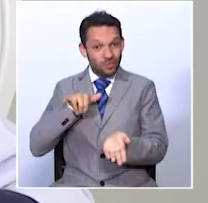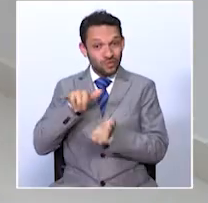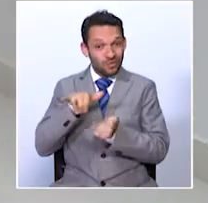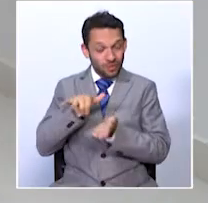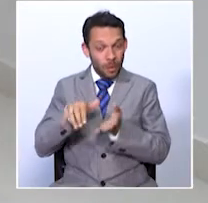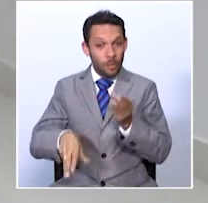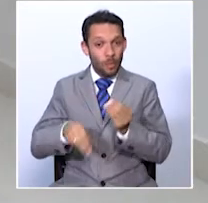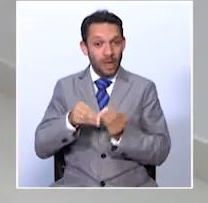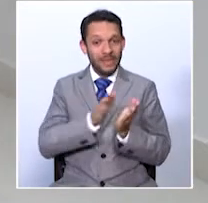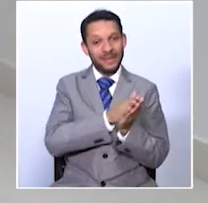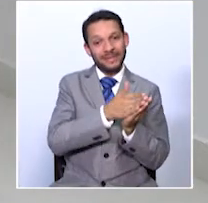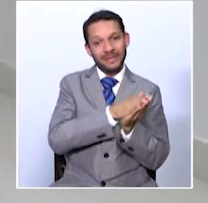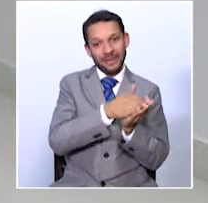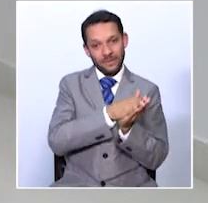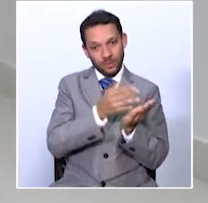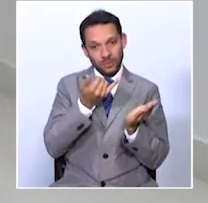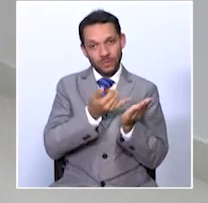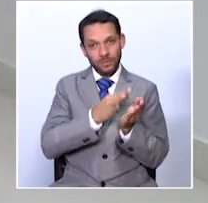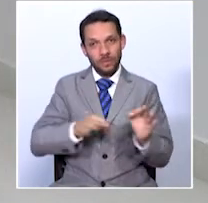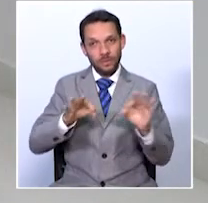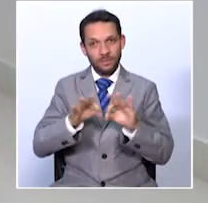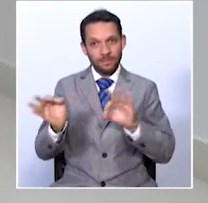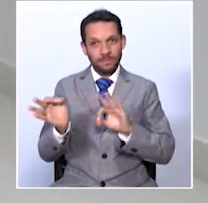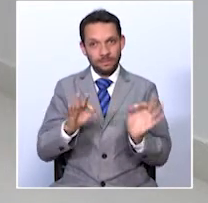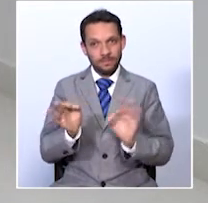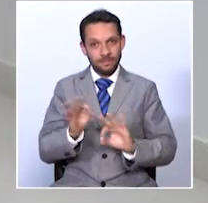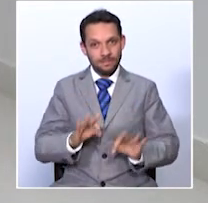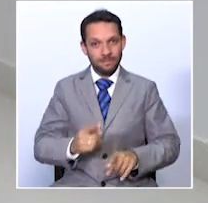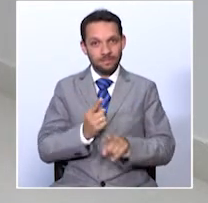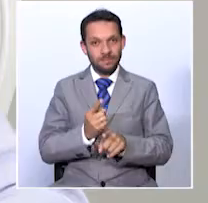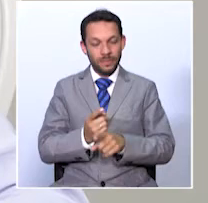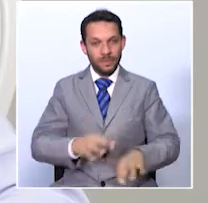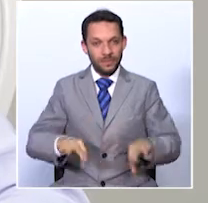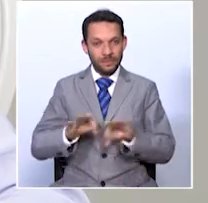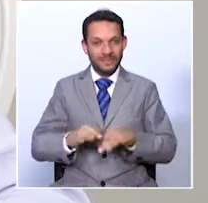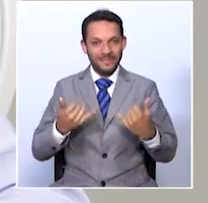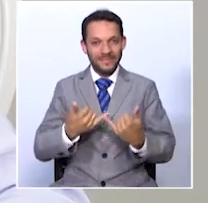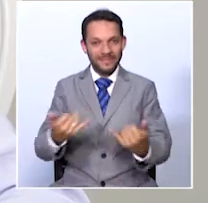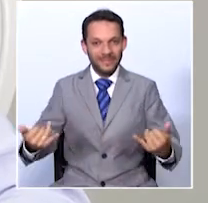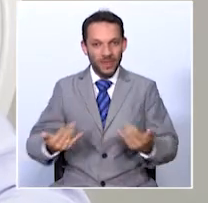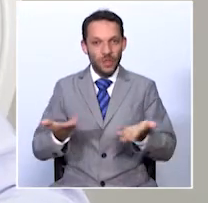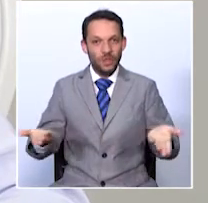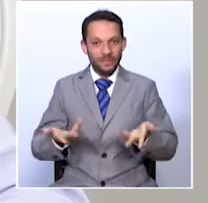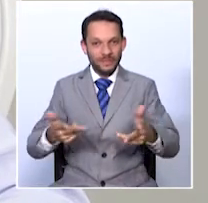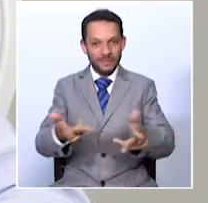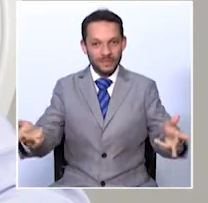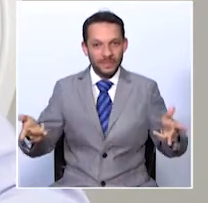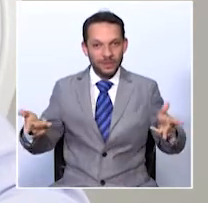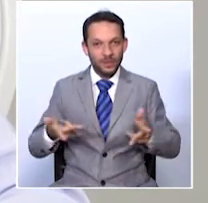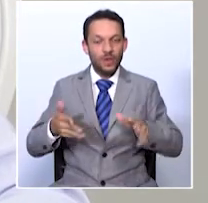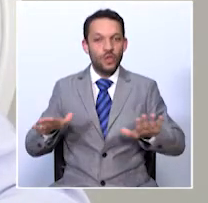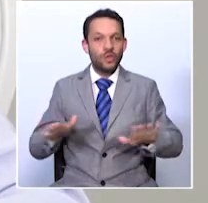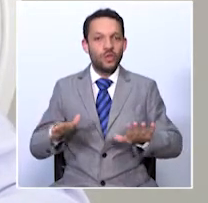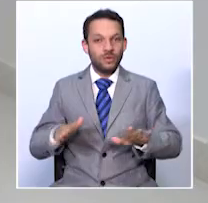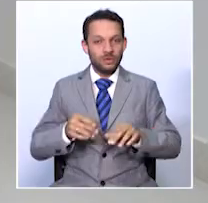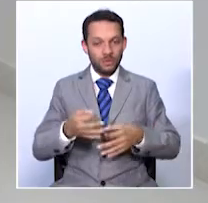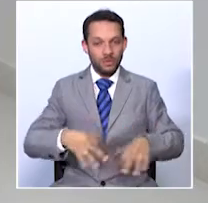finalidad es hacer educación y prevención. Hoy estamos grabando desde nuestro Parque de la Salud